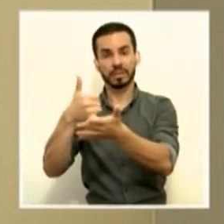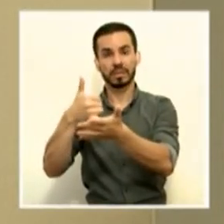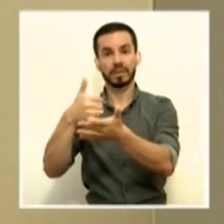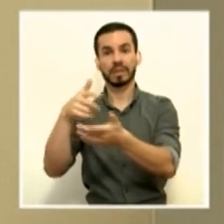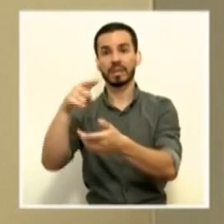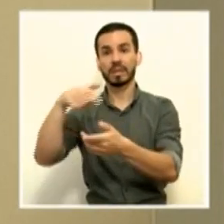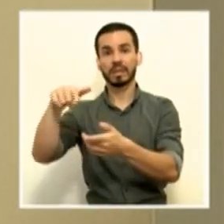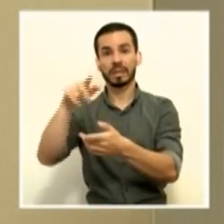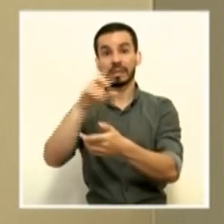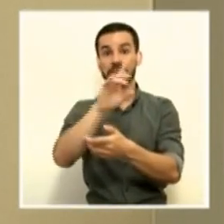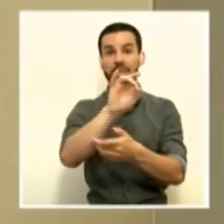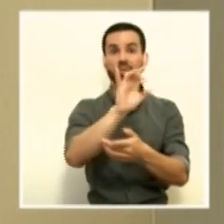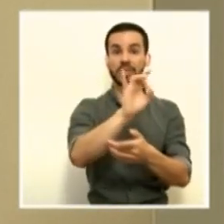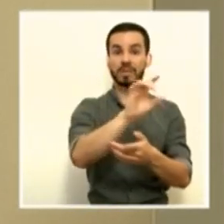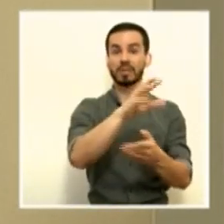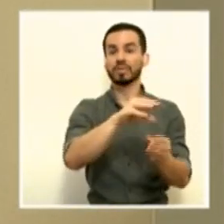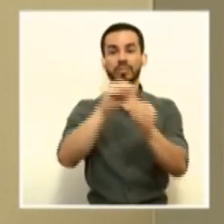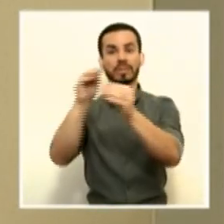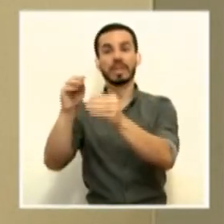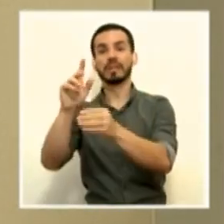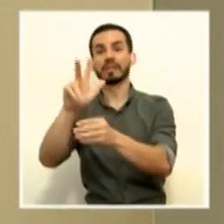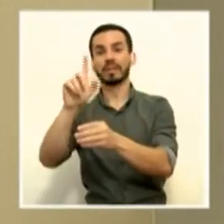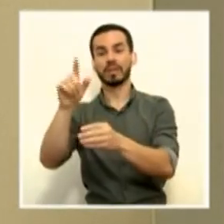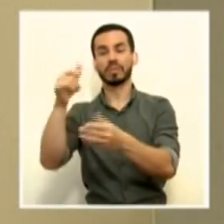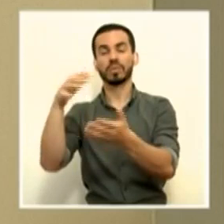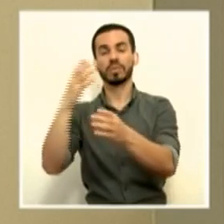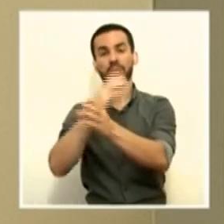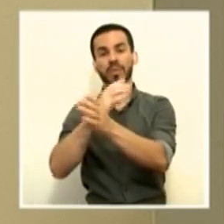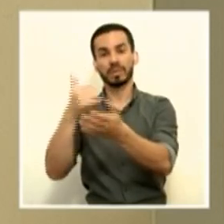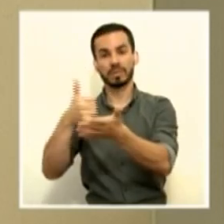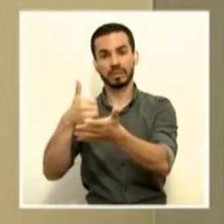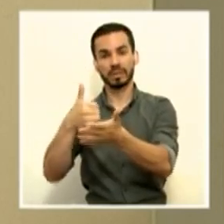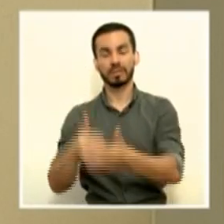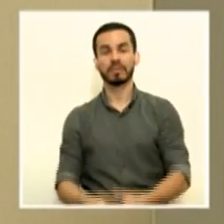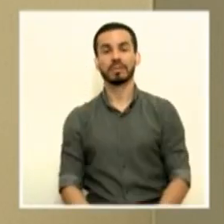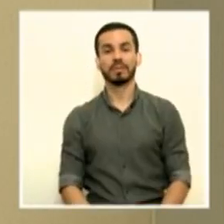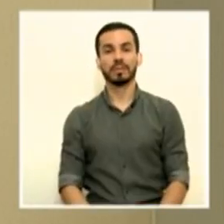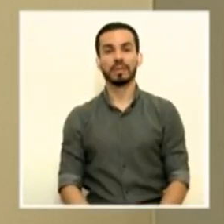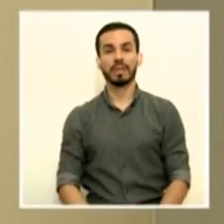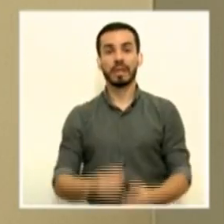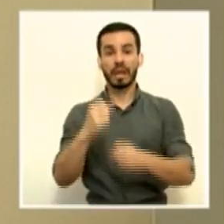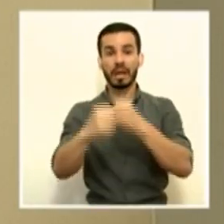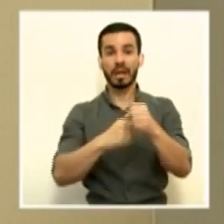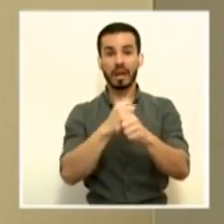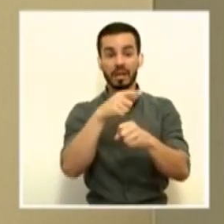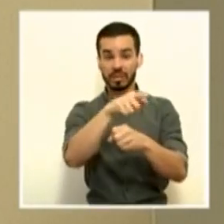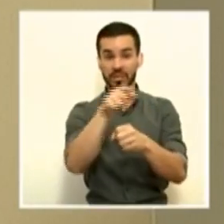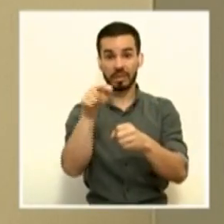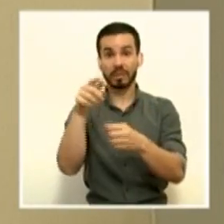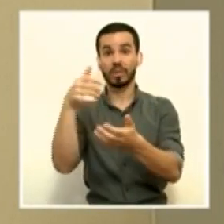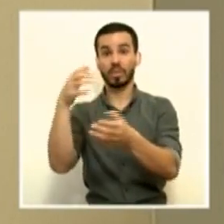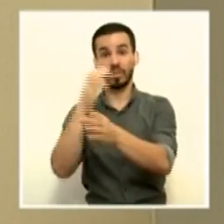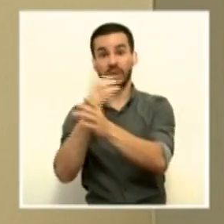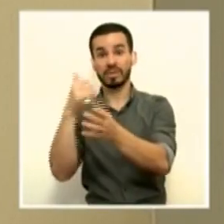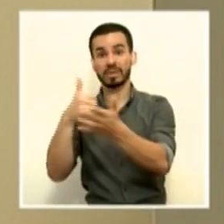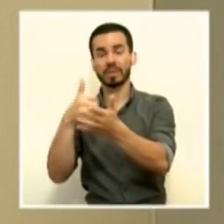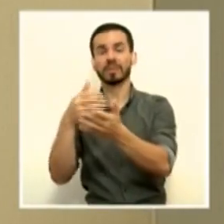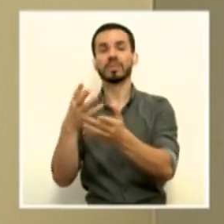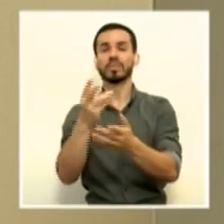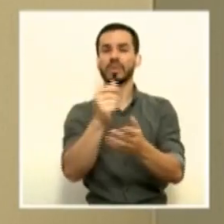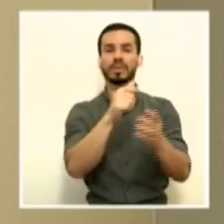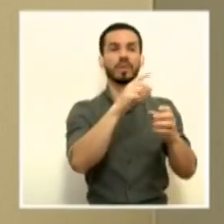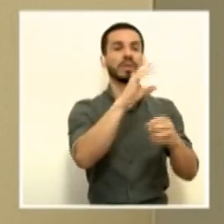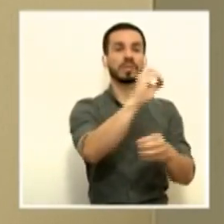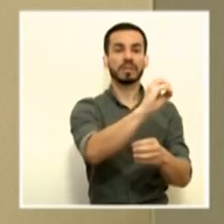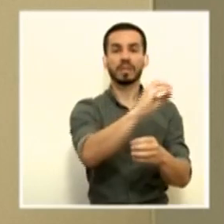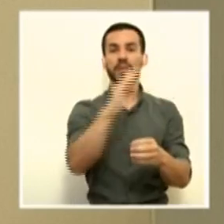intensivos, de esas 188, 31 están en cuidados intensivos y el rango de edad de esas personas que están en cuidados intensivos va desde